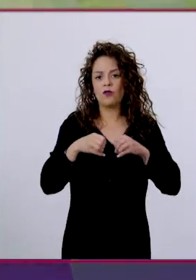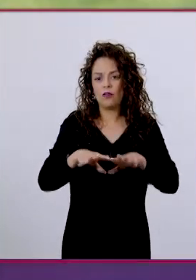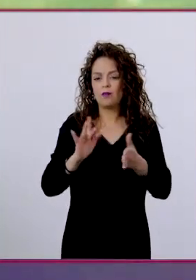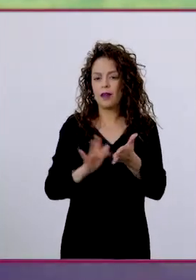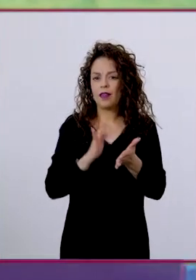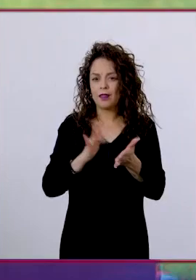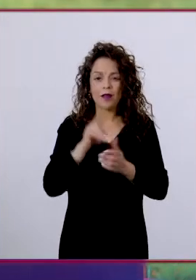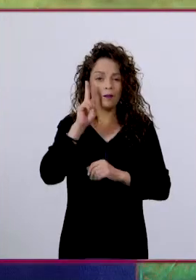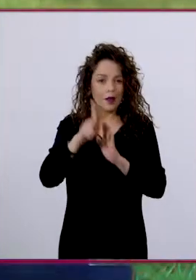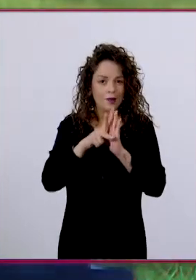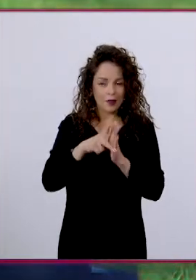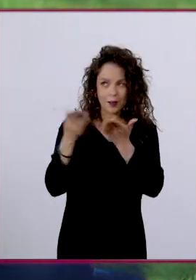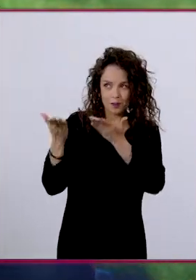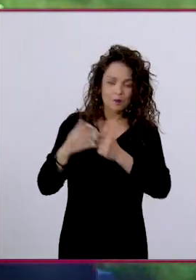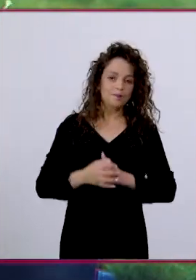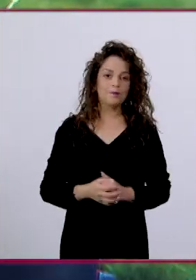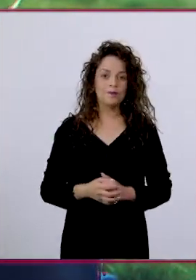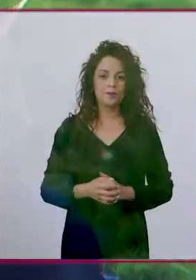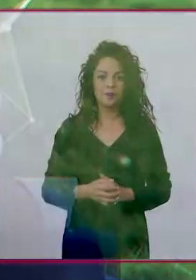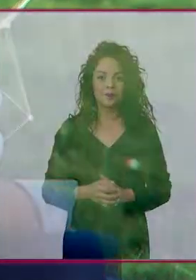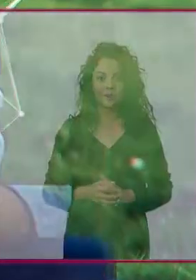video!